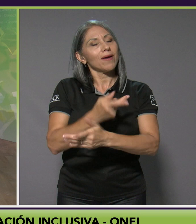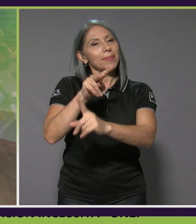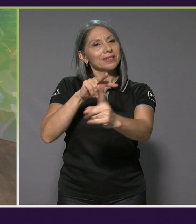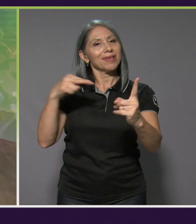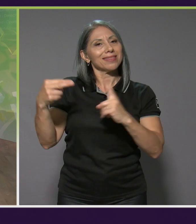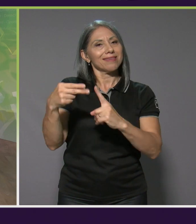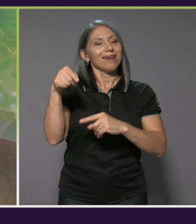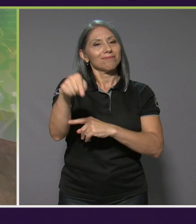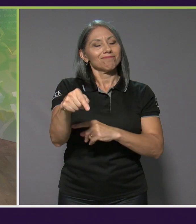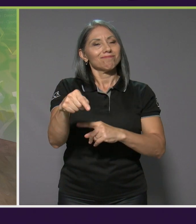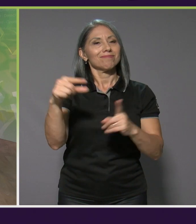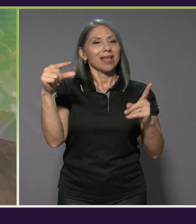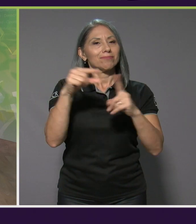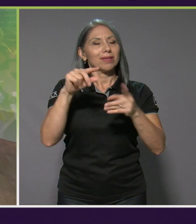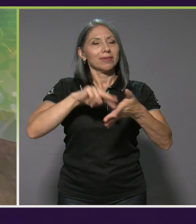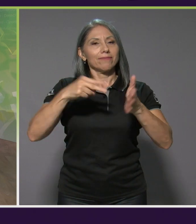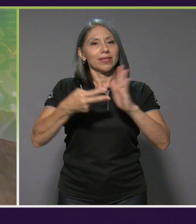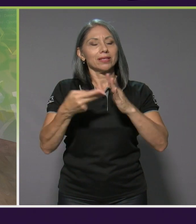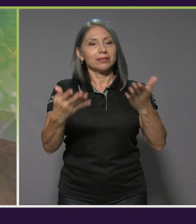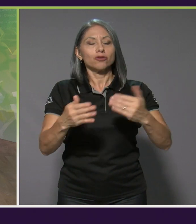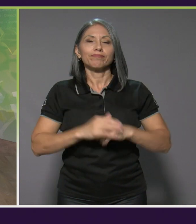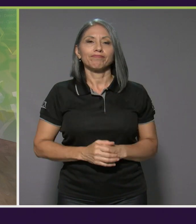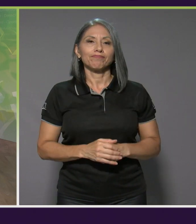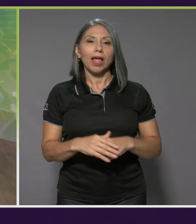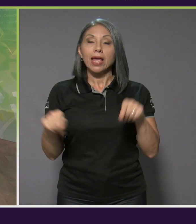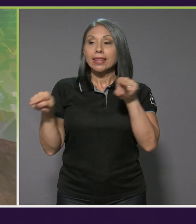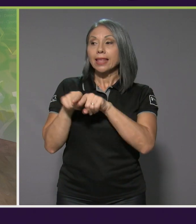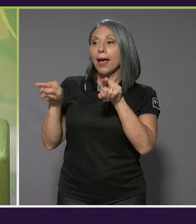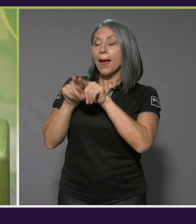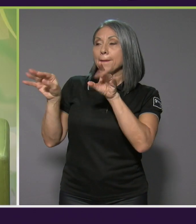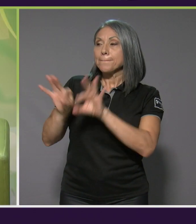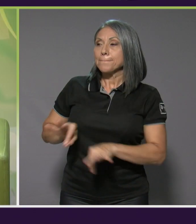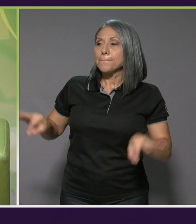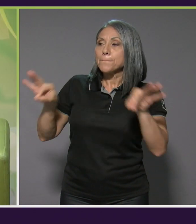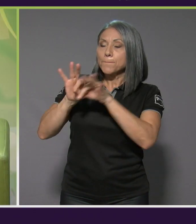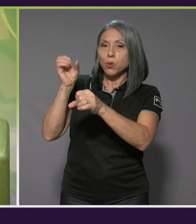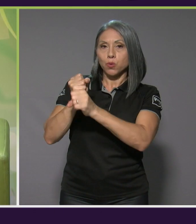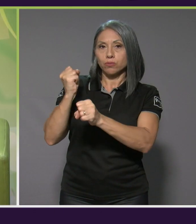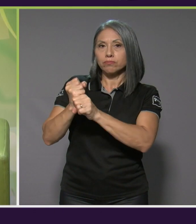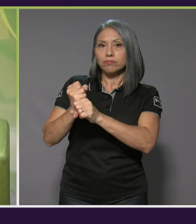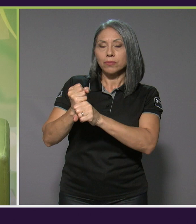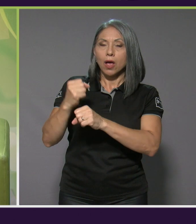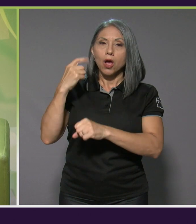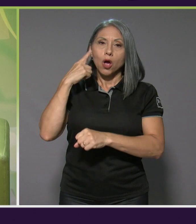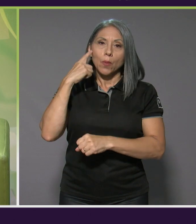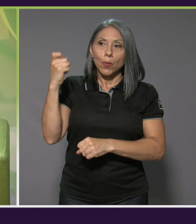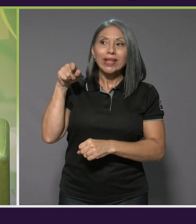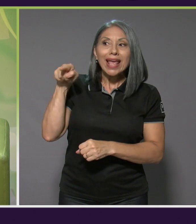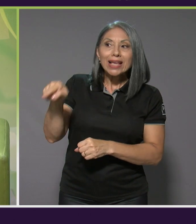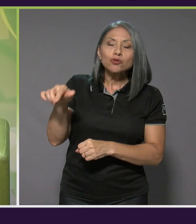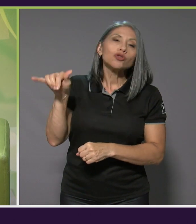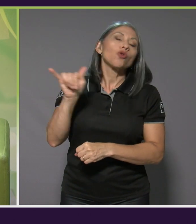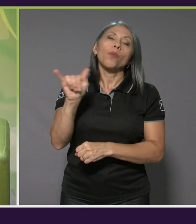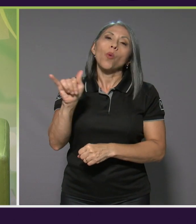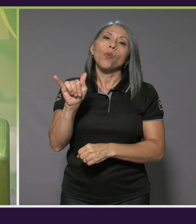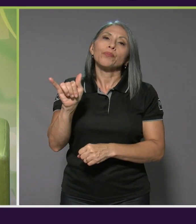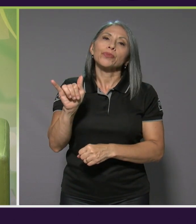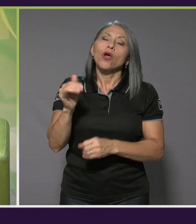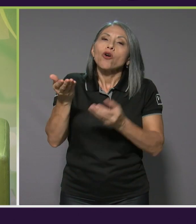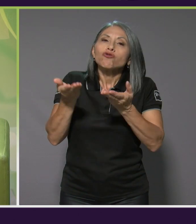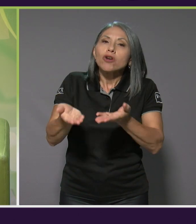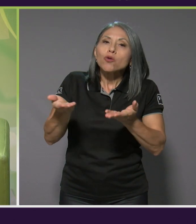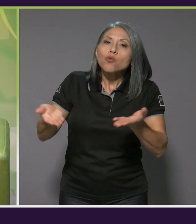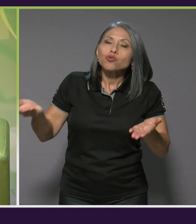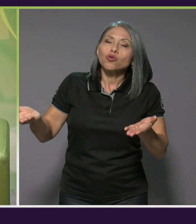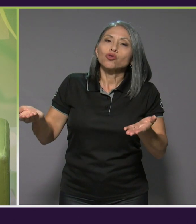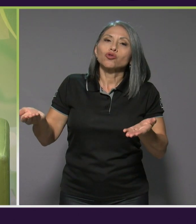esta definición. Y también me parece muy importante esta labor en el sentido de que funcione como recursos para la